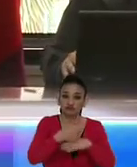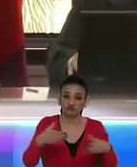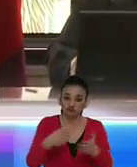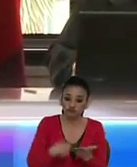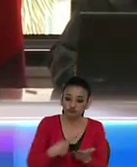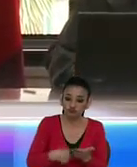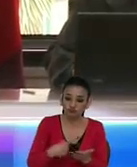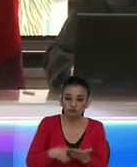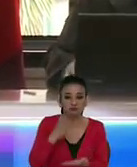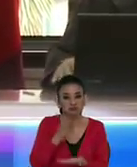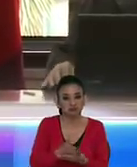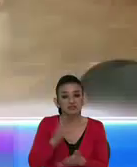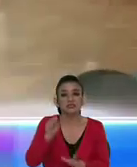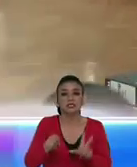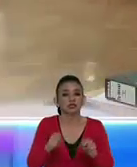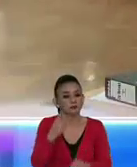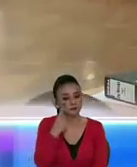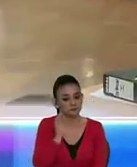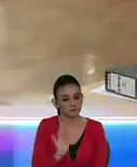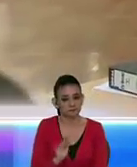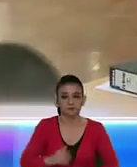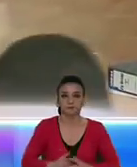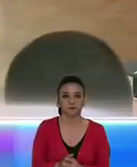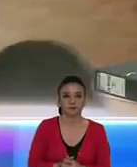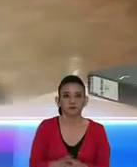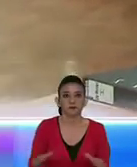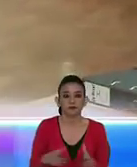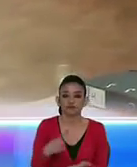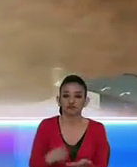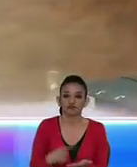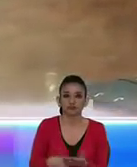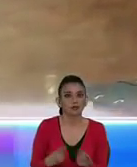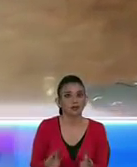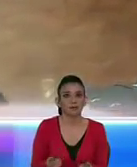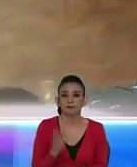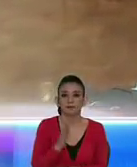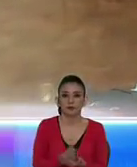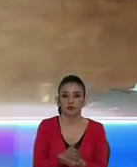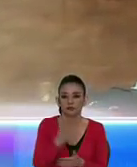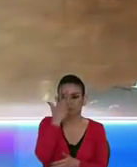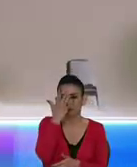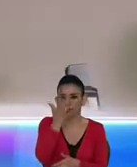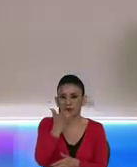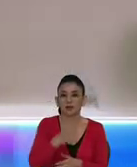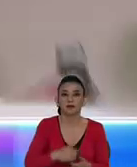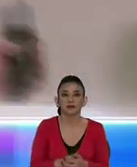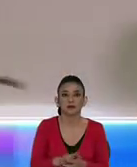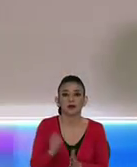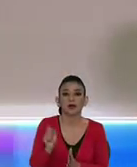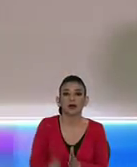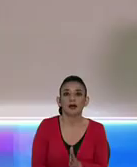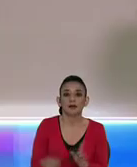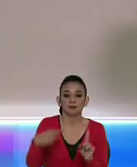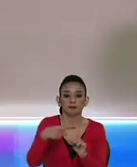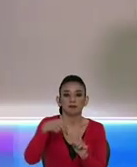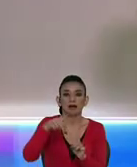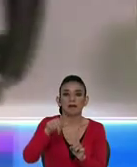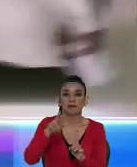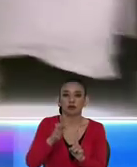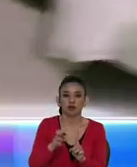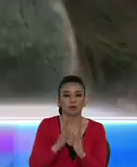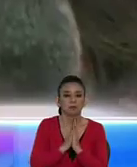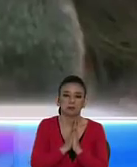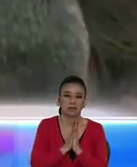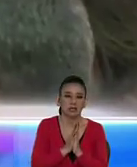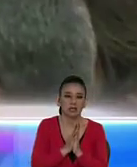la orden de prisión. La audiencia de inmediato fue suspendida tras la solicitud del abogado Pablo Encalada de acogerse a